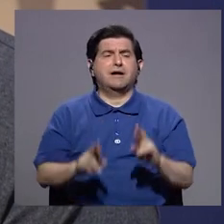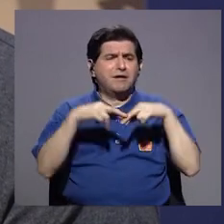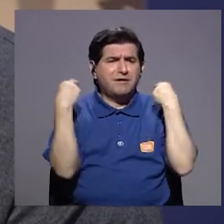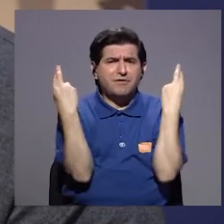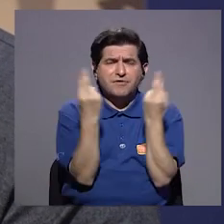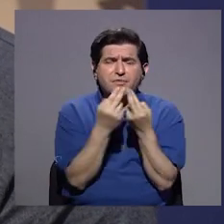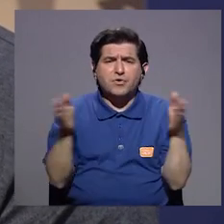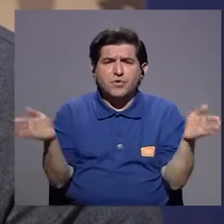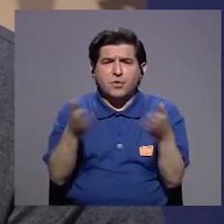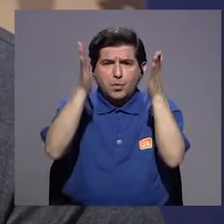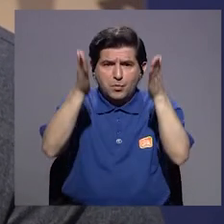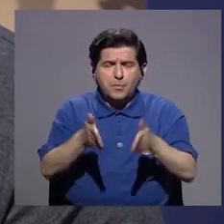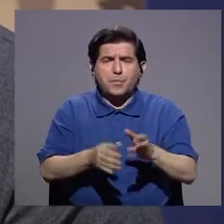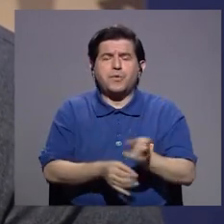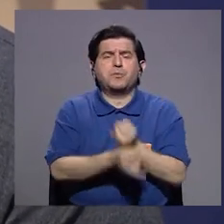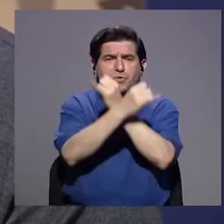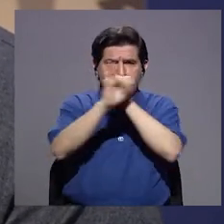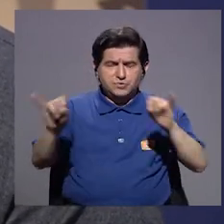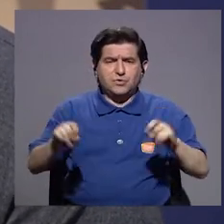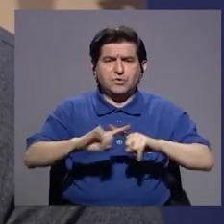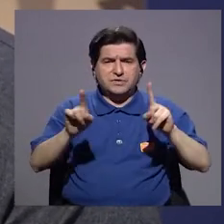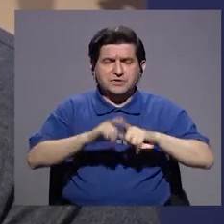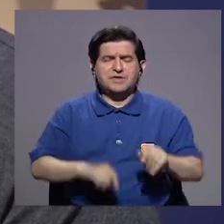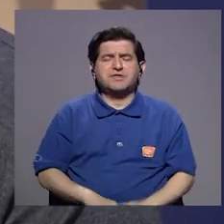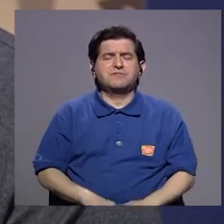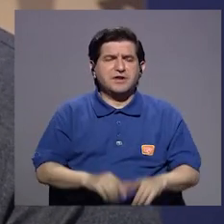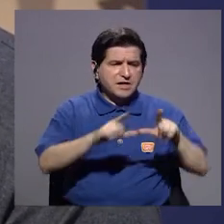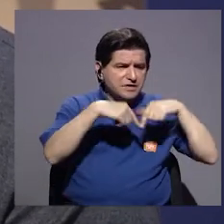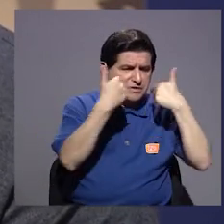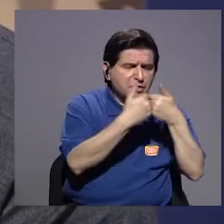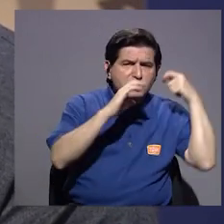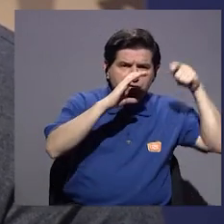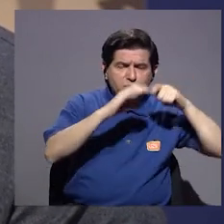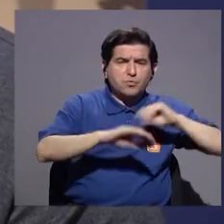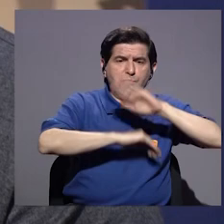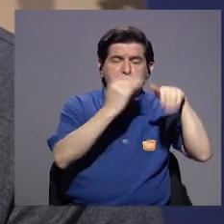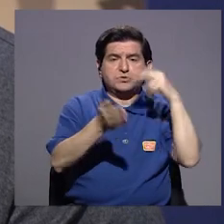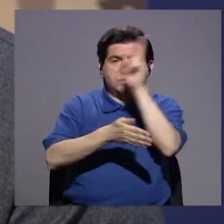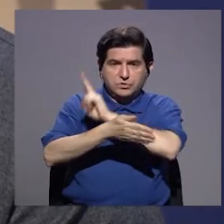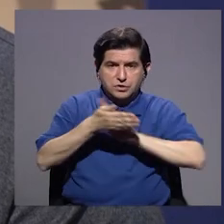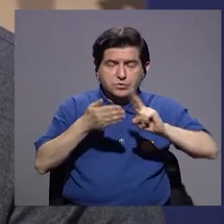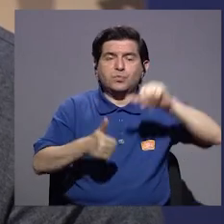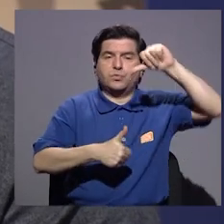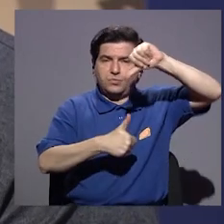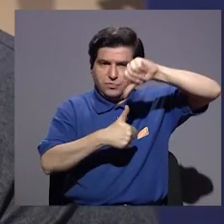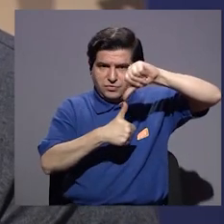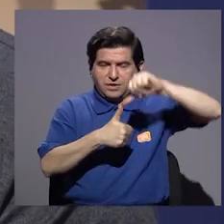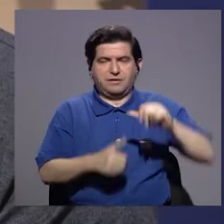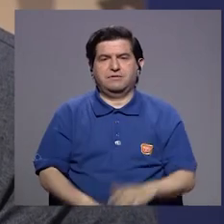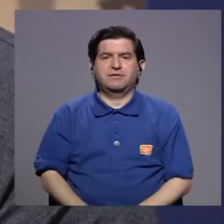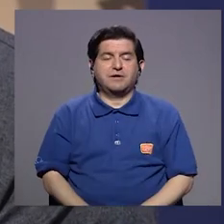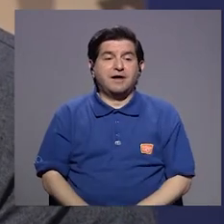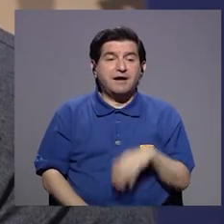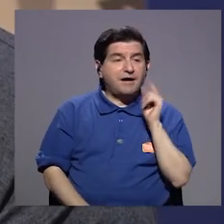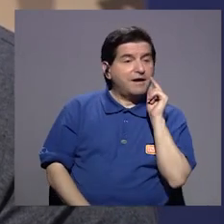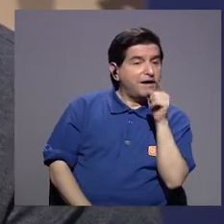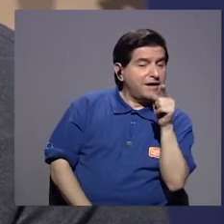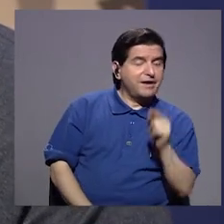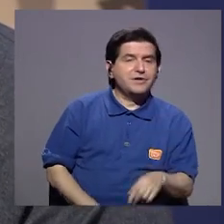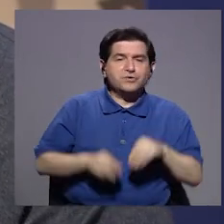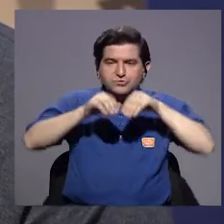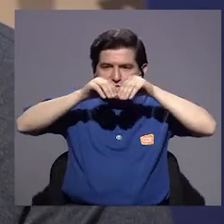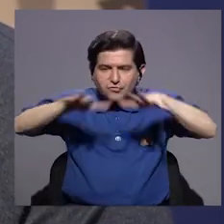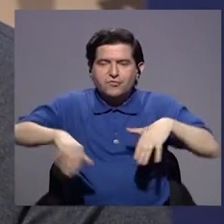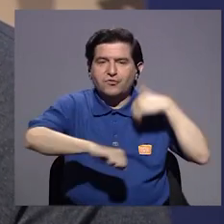reúnen promotores independientes de cineclubes, de muestras, de universidades, uh-huh, de toda Centroamérica, para formar entre ellos una